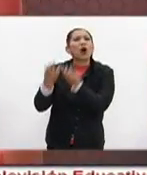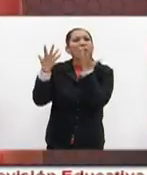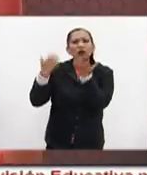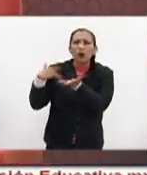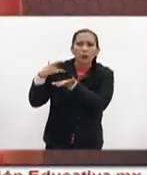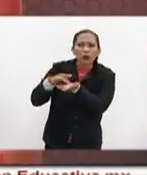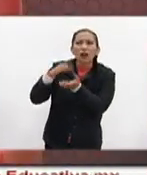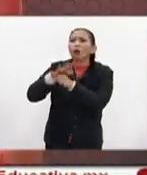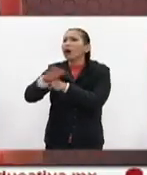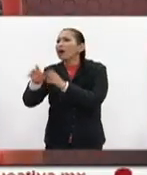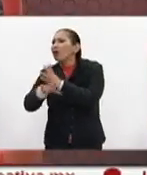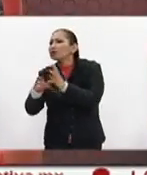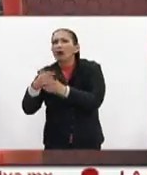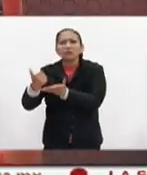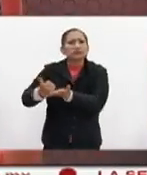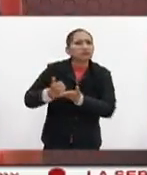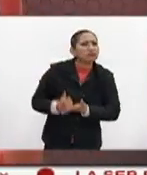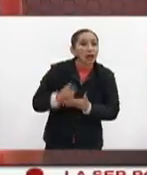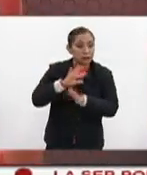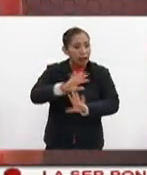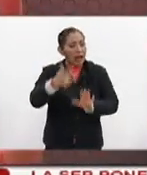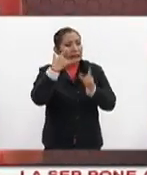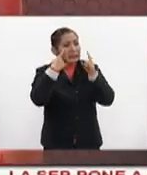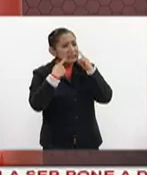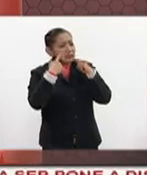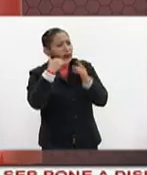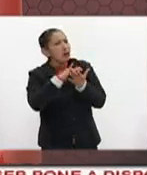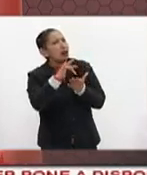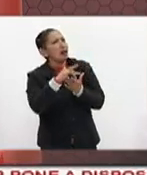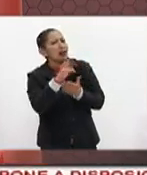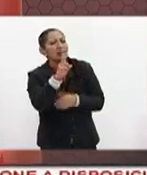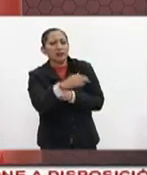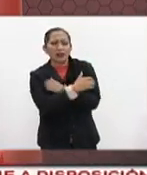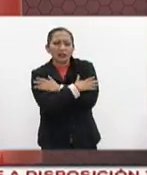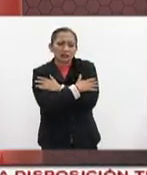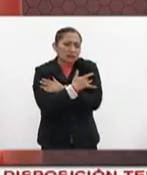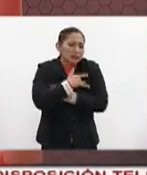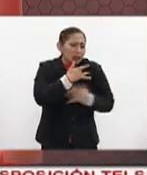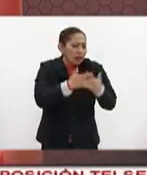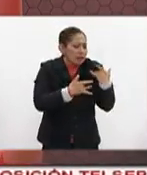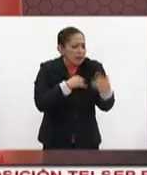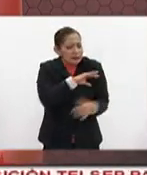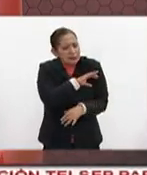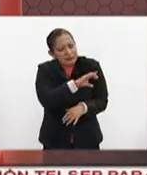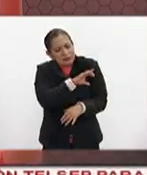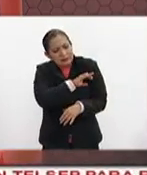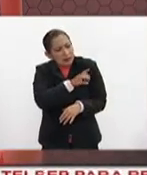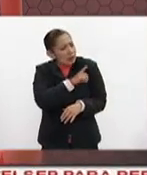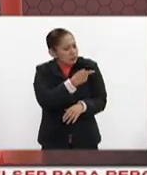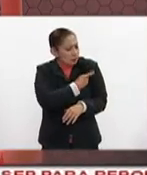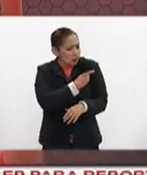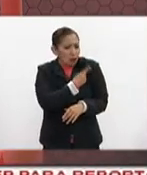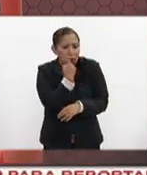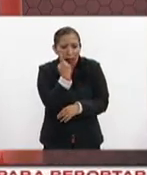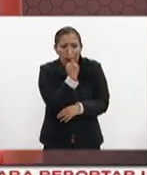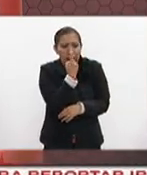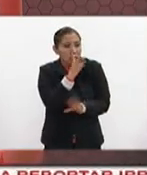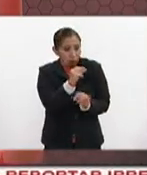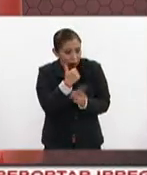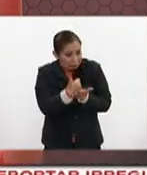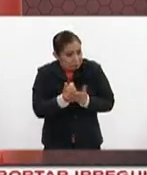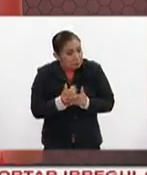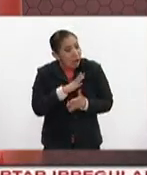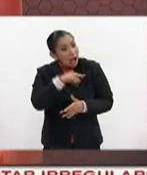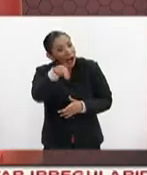va a ser, qué va a ser, ya están llorando de agradecimiento, ya están sintiendo ese apapacho de que no están solos, ¿sí? Y una vez,